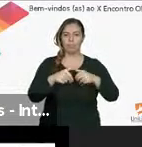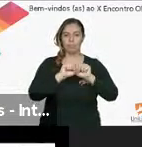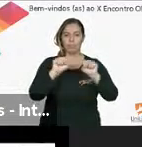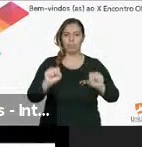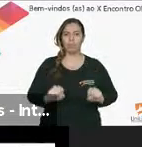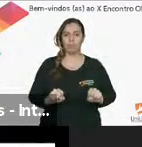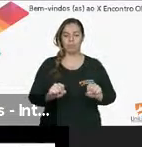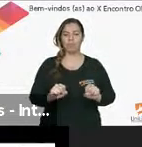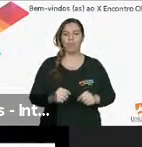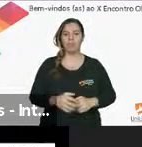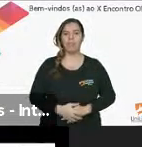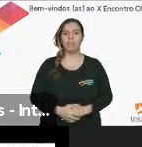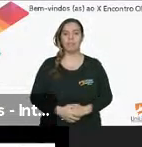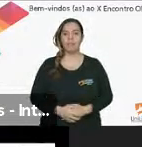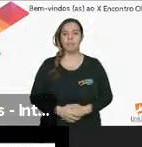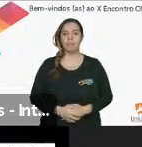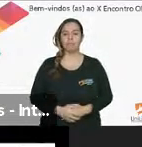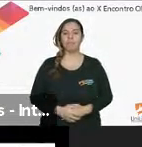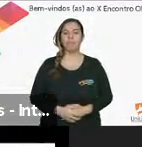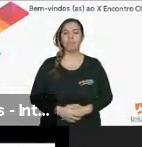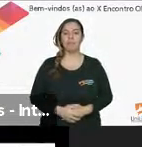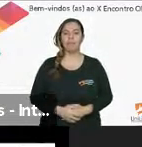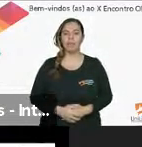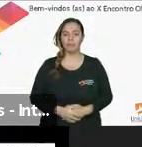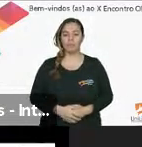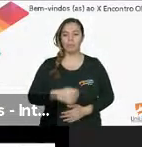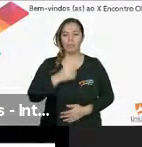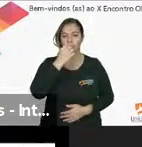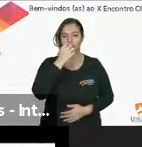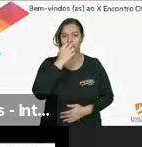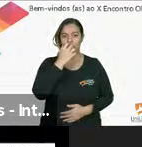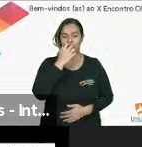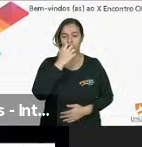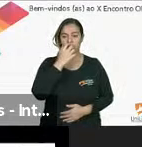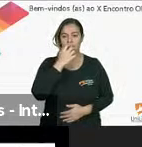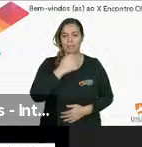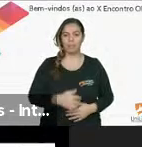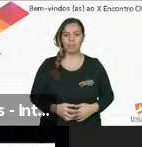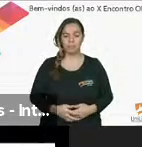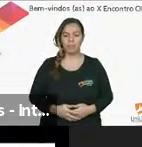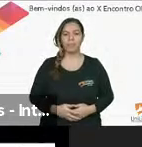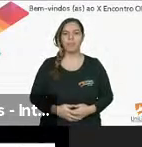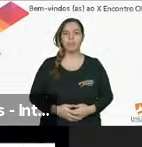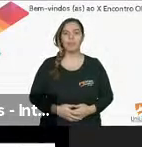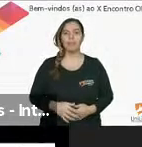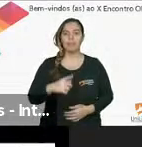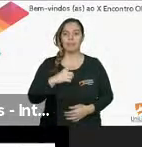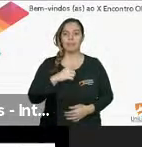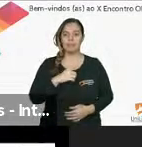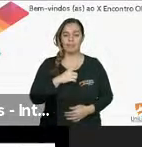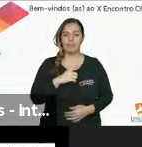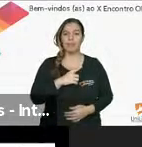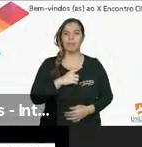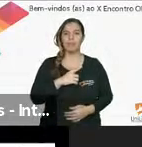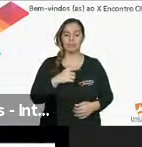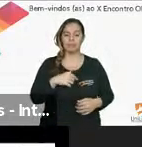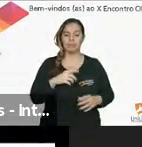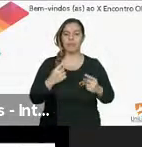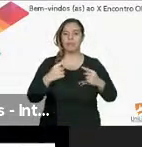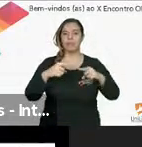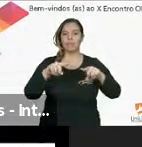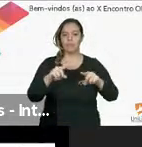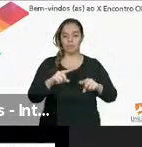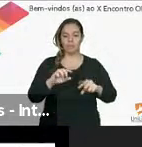Los componentes participan del sistema, pero no pueden determinar esa dinámica. Esta conducta no está determinada por ningún